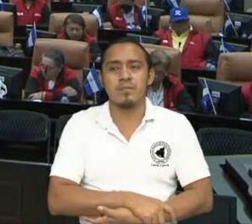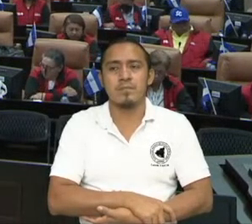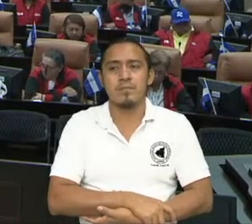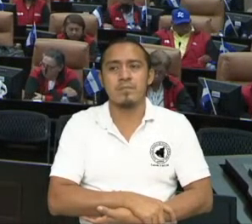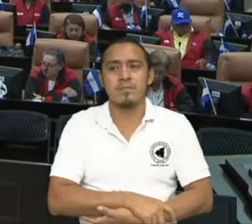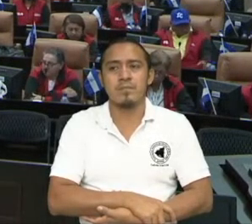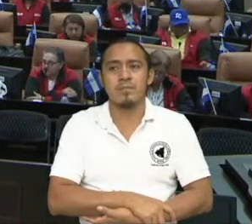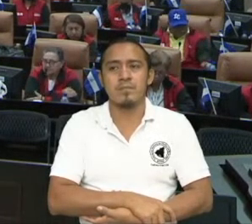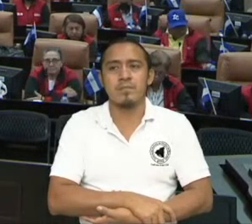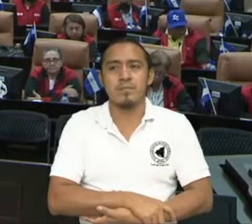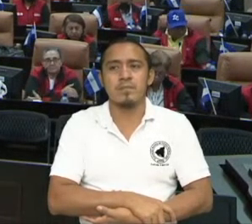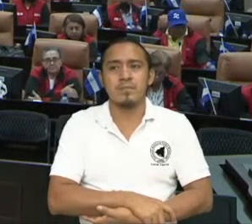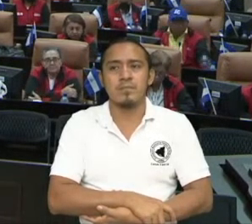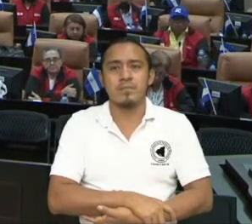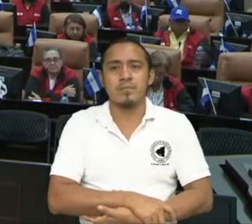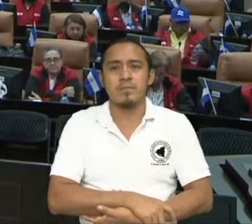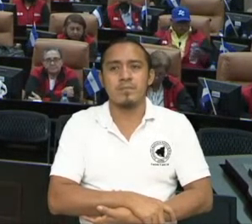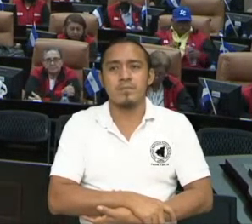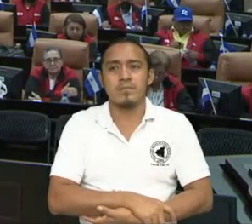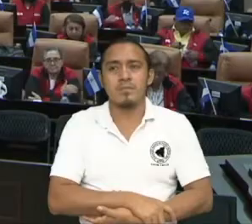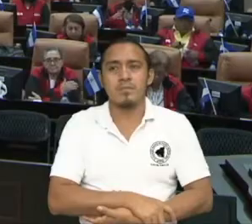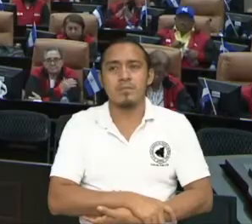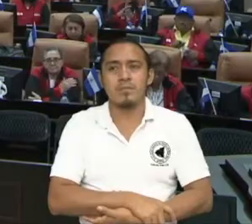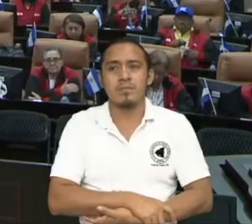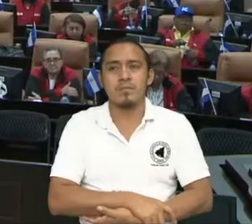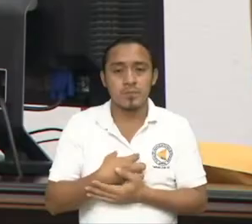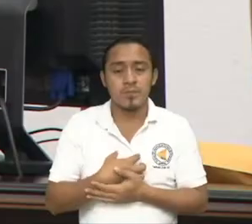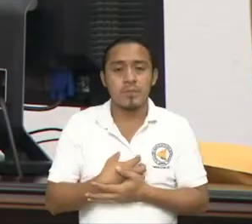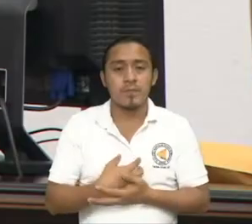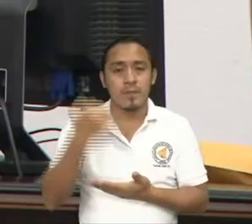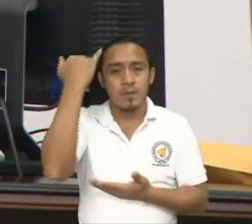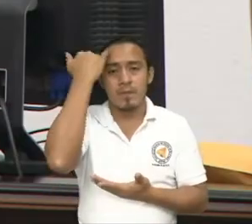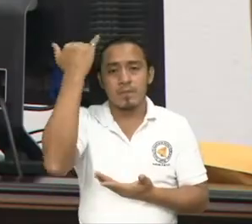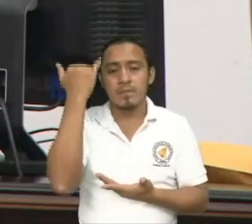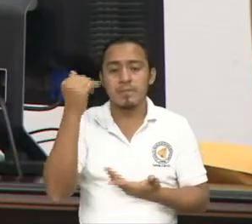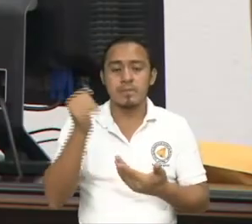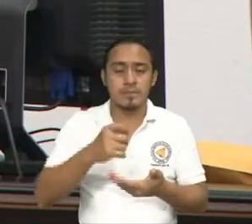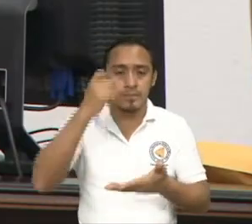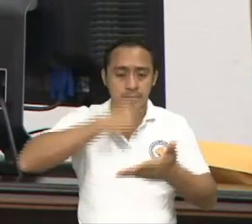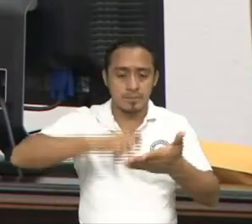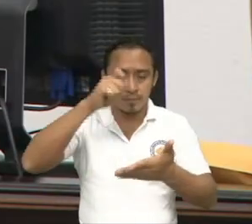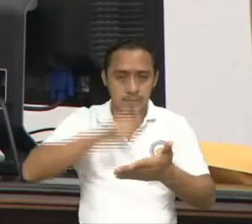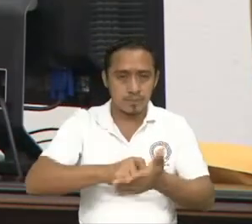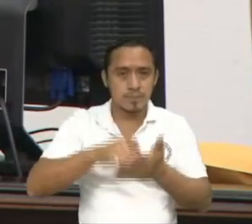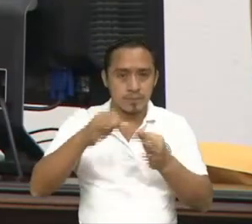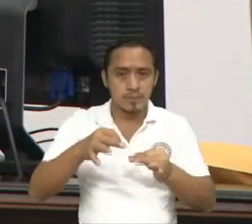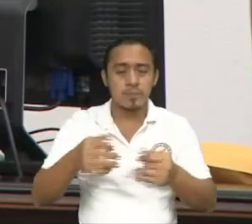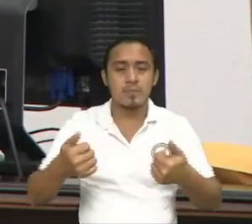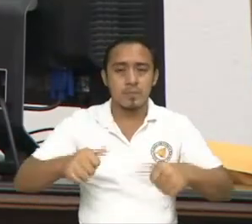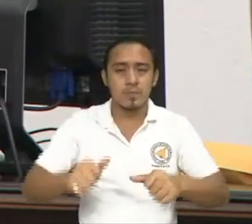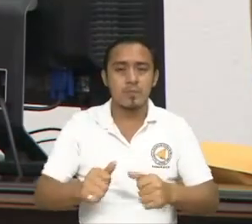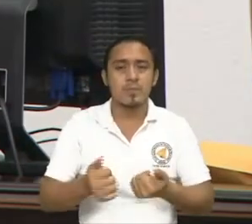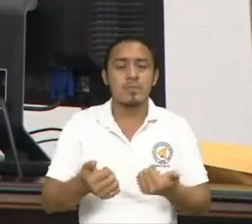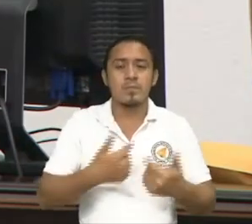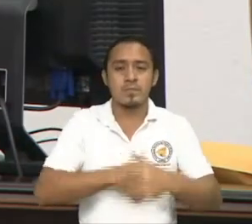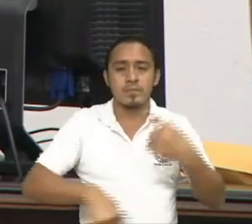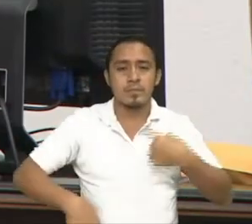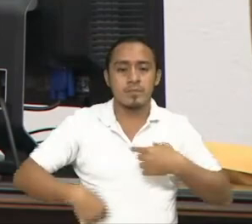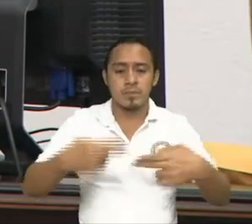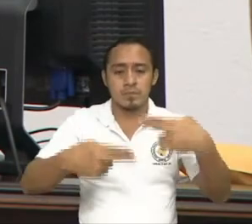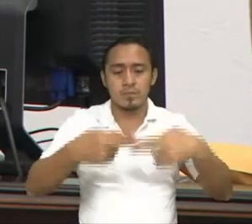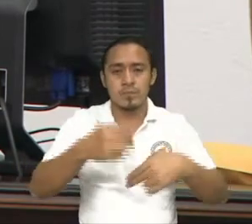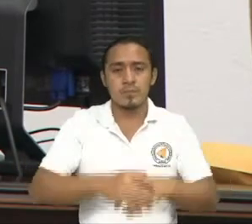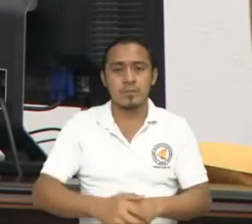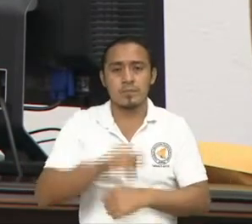medio de continuas cancelaciones de personerías jurídicas de ONG, el régimen presentó recientemente un inicio de reforma para